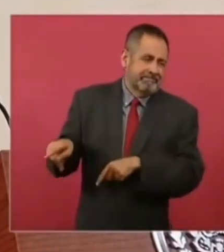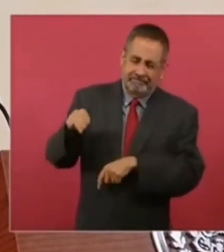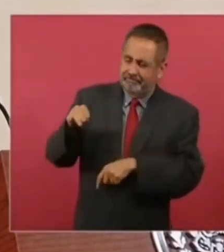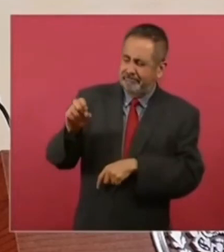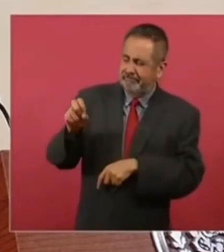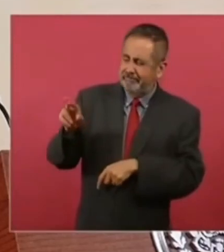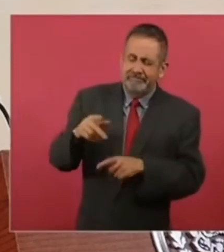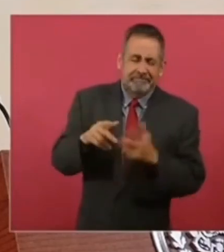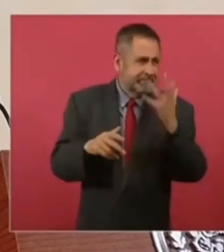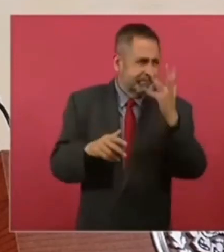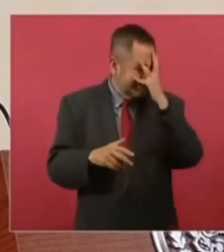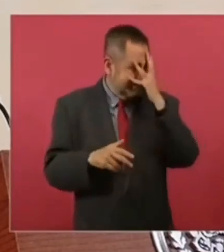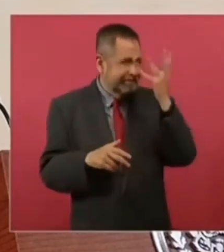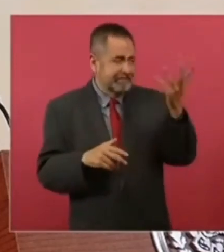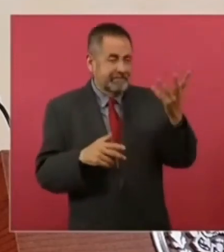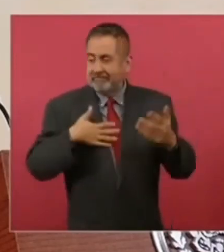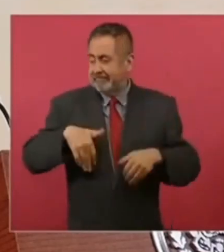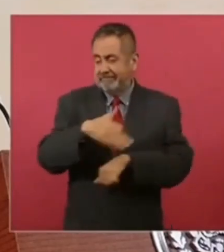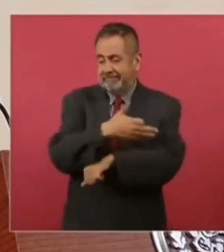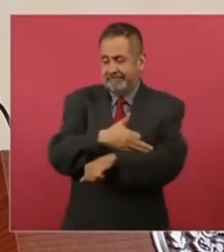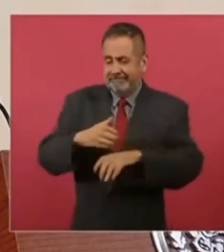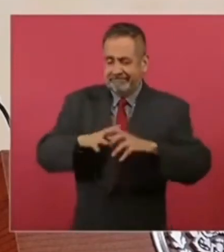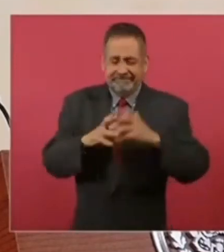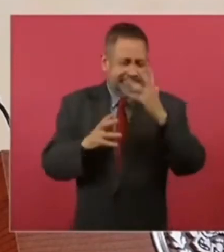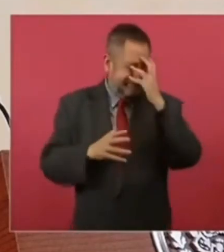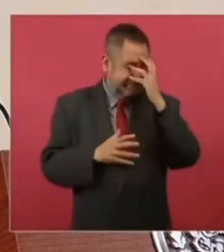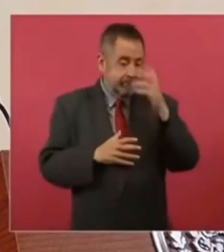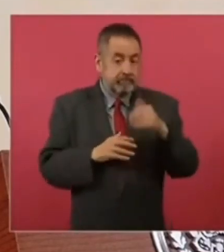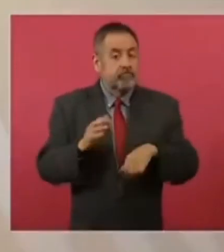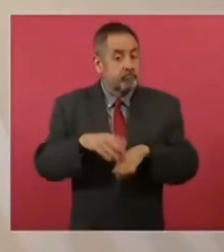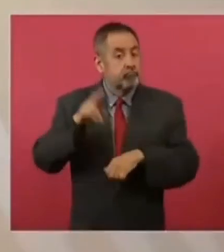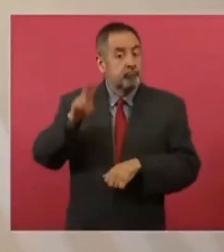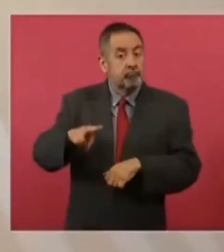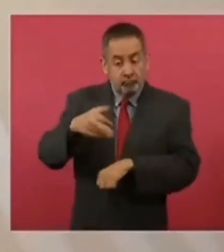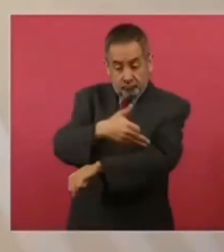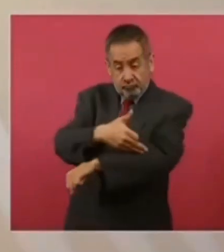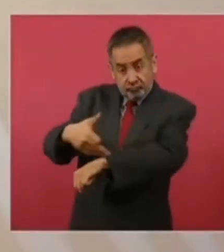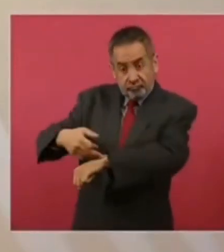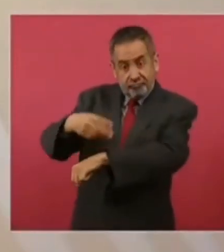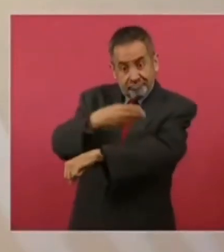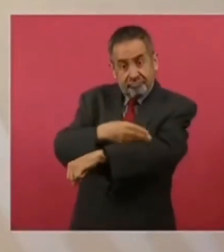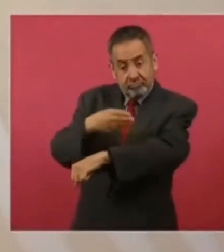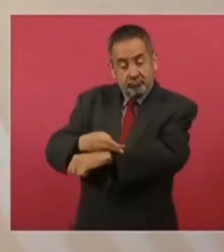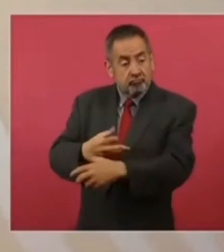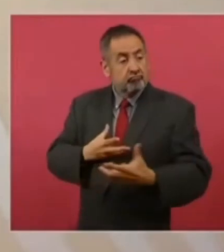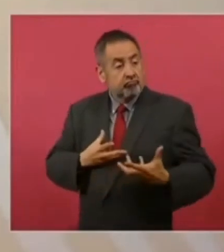con usted, toda la familia estamos apenados, porque eran porfiristas,